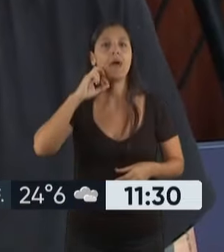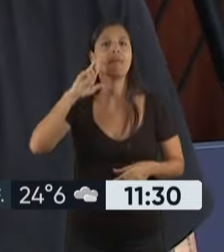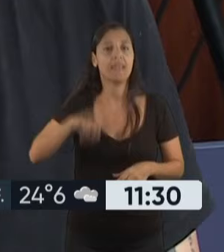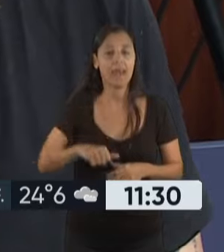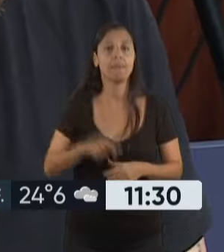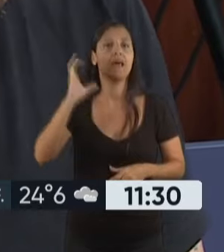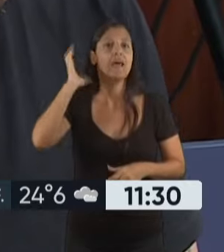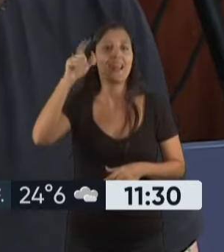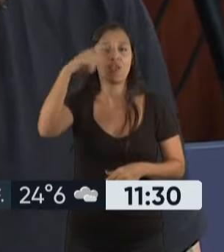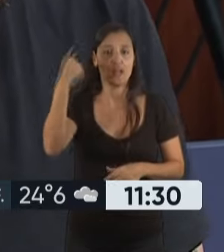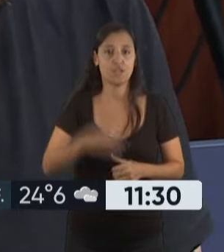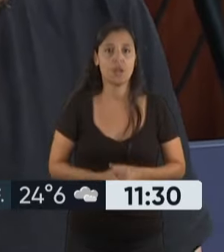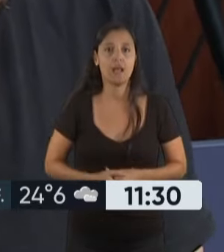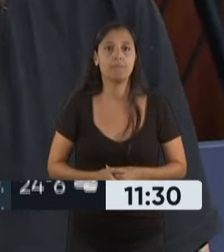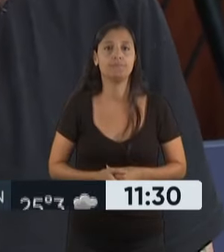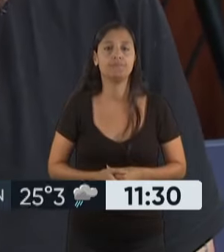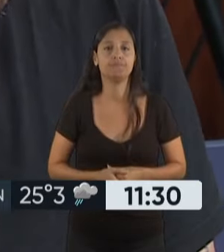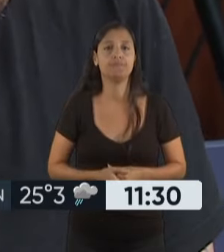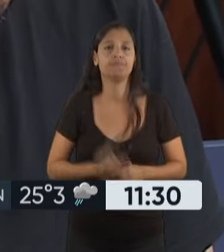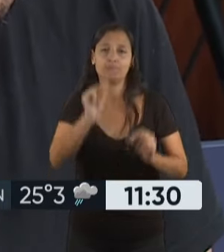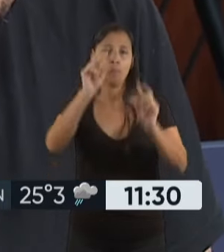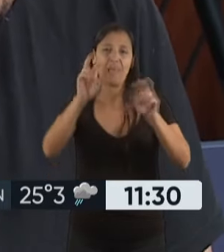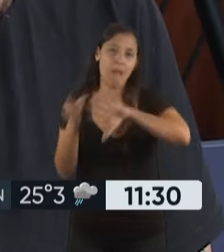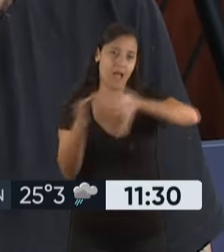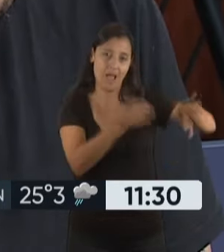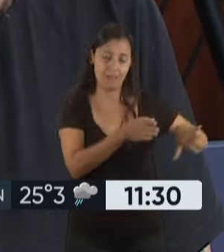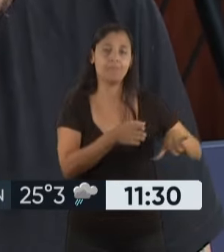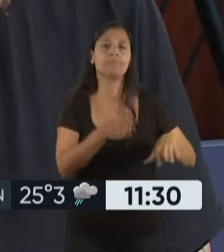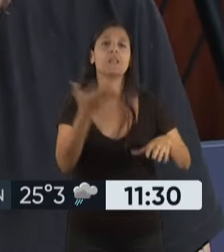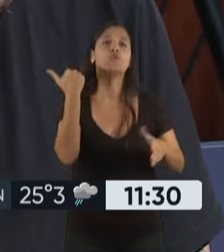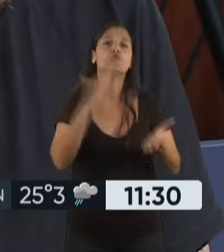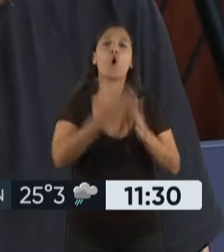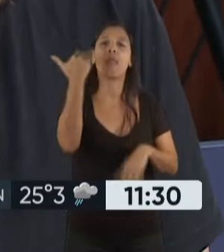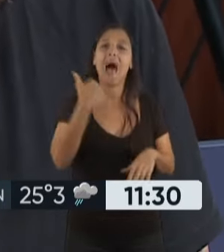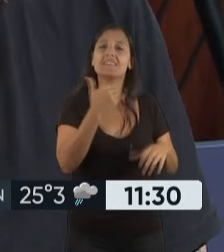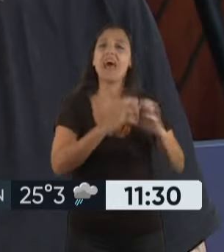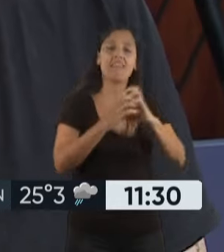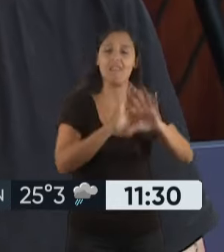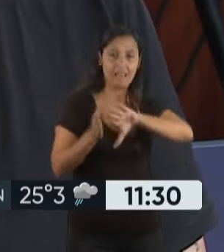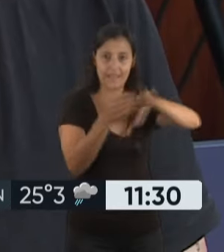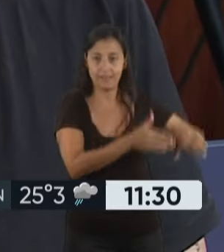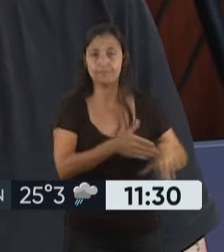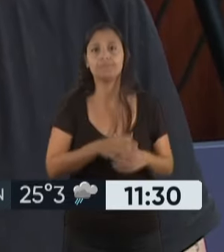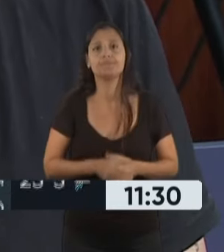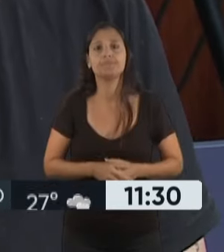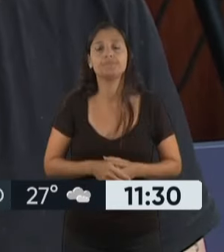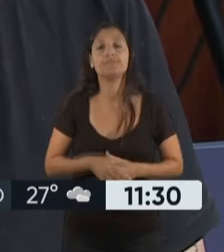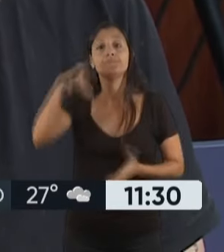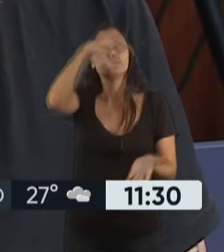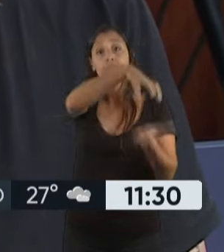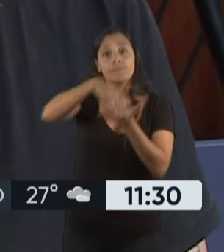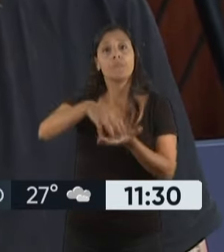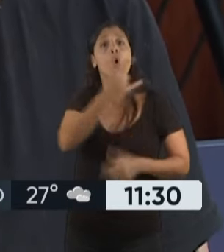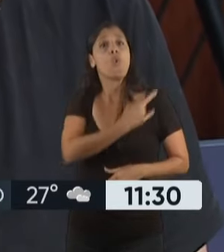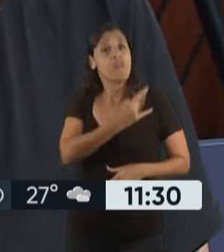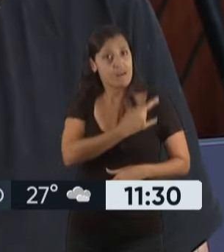marioto de Radio Nacional lo voy a sacar un poco de este tema de lo que fue el debate de ayer eh en las universidades bueno se